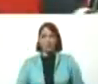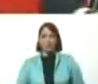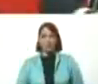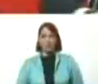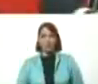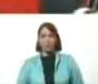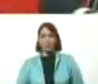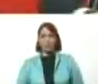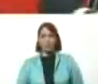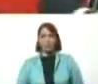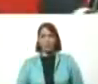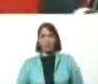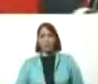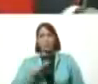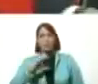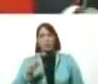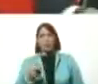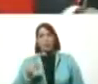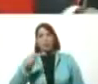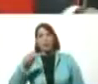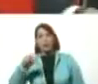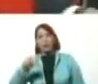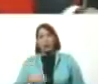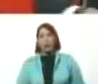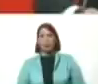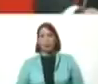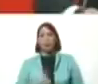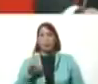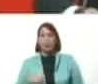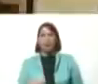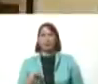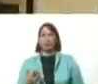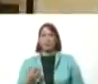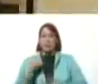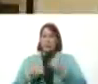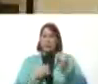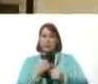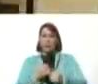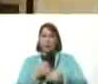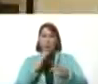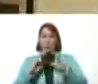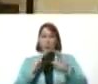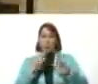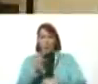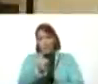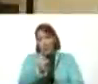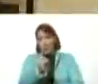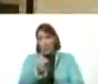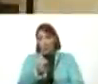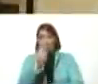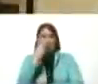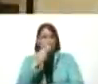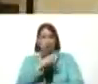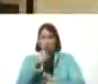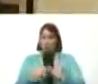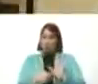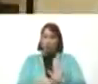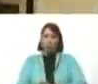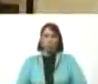de CGTN y los cables internacionales. Bueno, me los bebí completico.